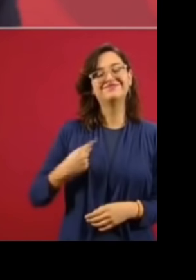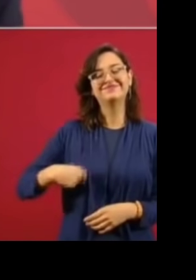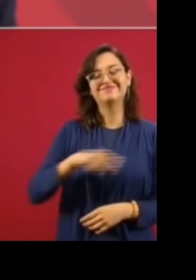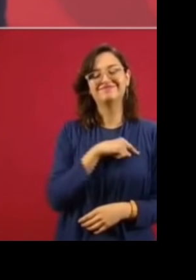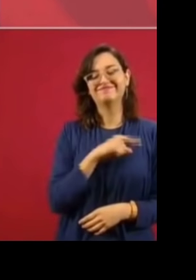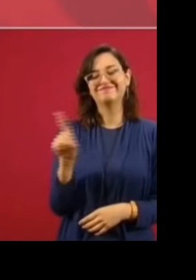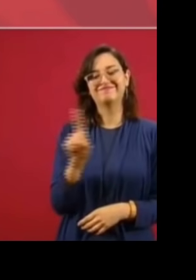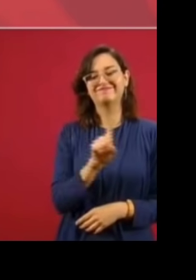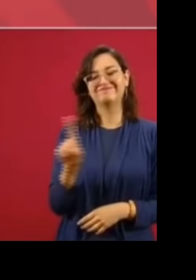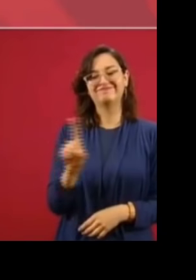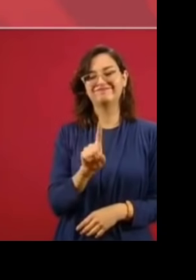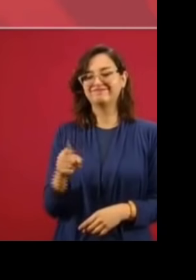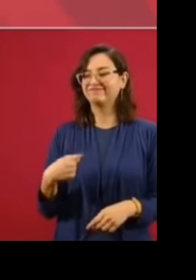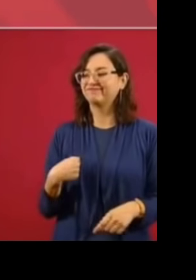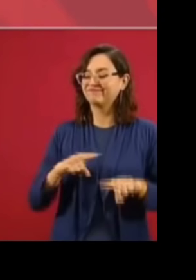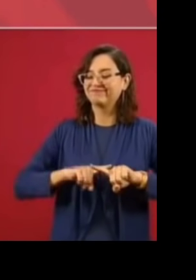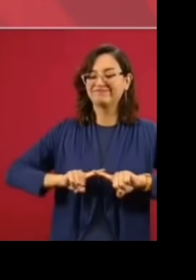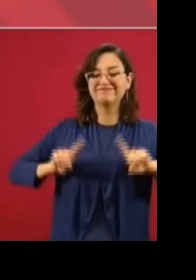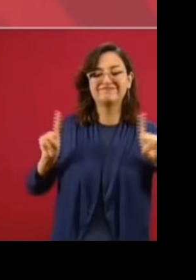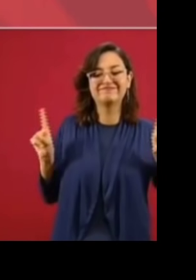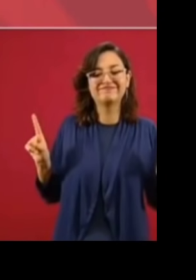No somos iguales que ellos,